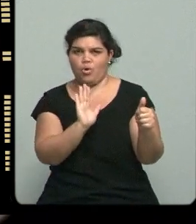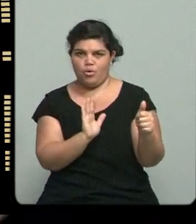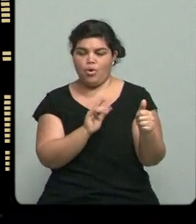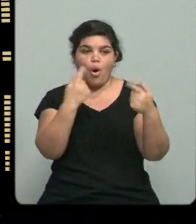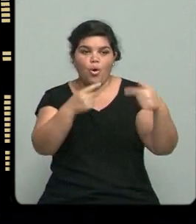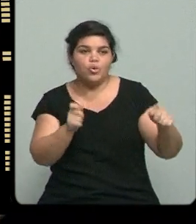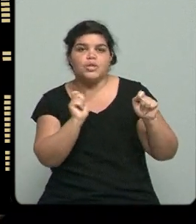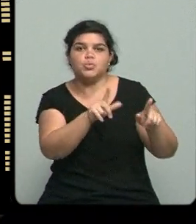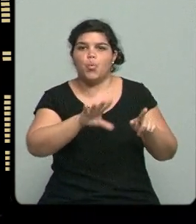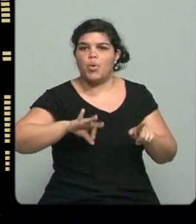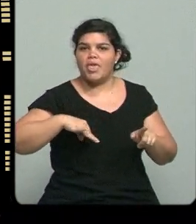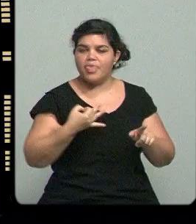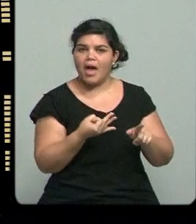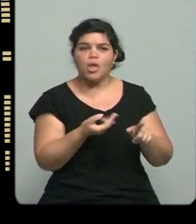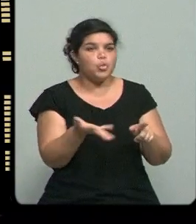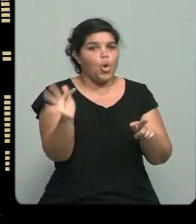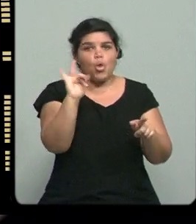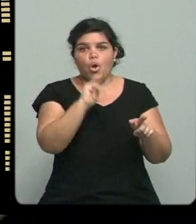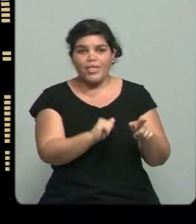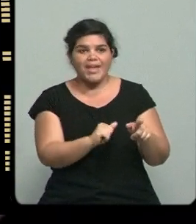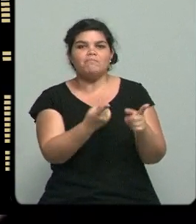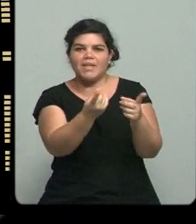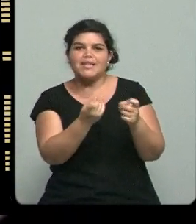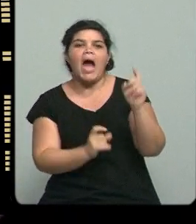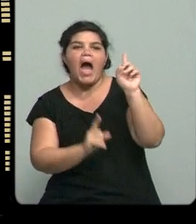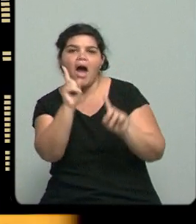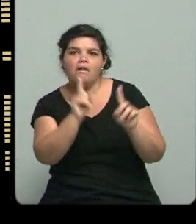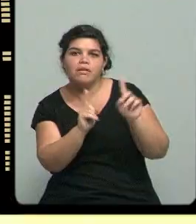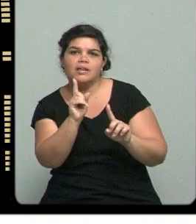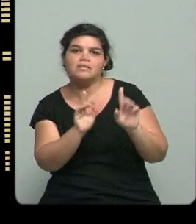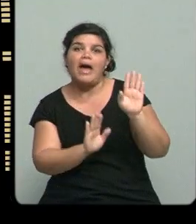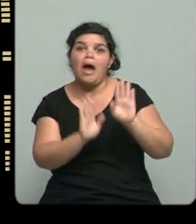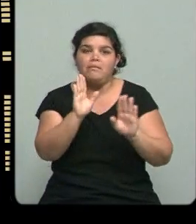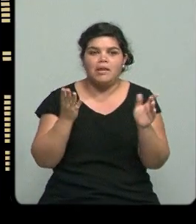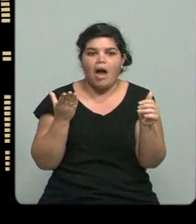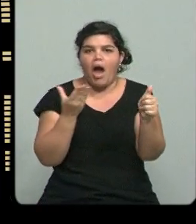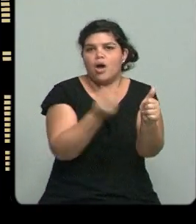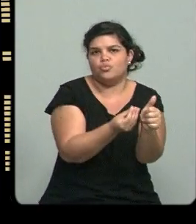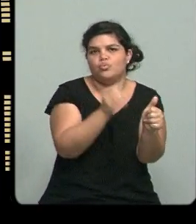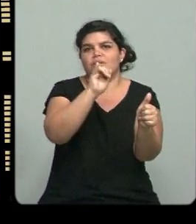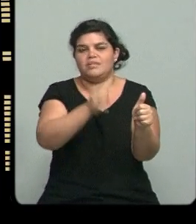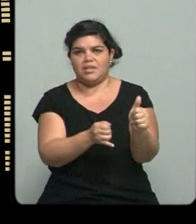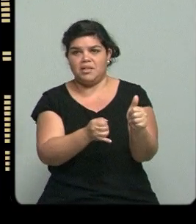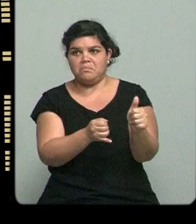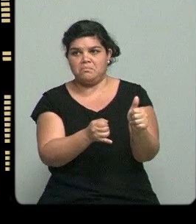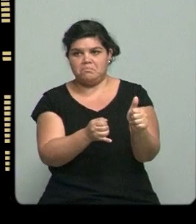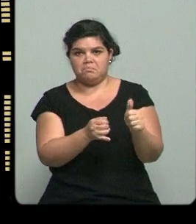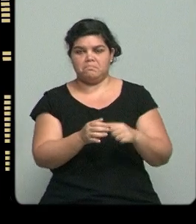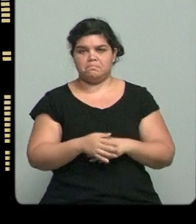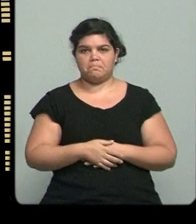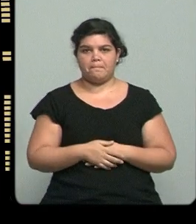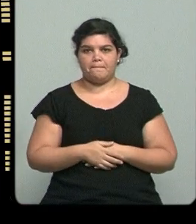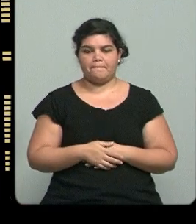diaria, pero hay muchas posibilidades de realizar otras actividades que son demandadas en el